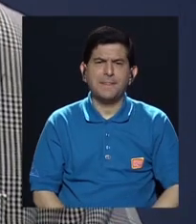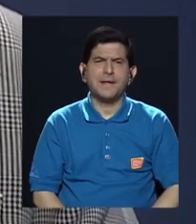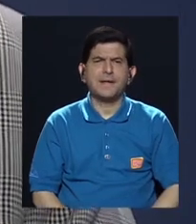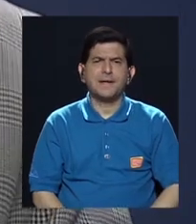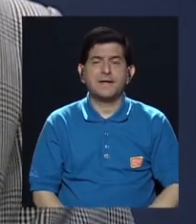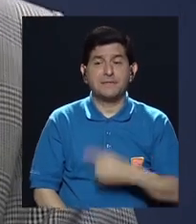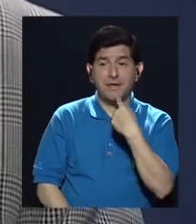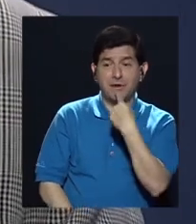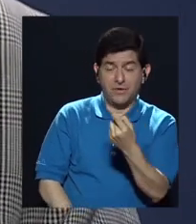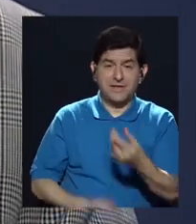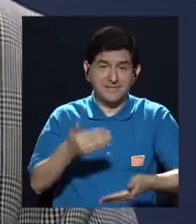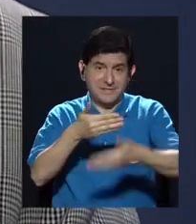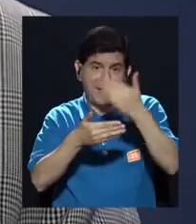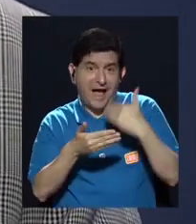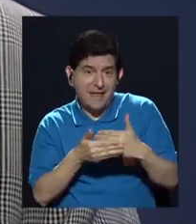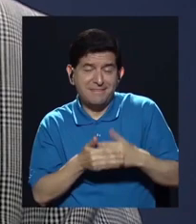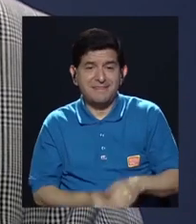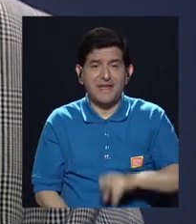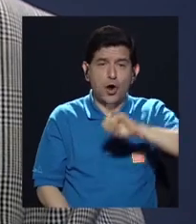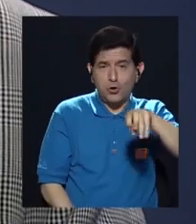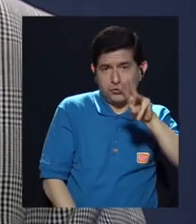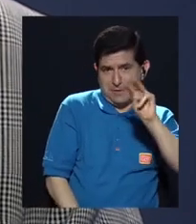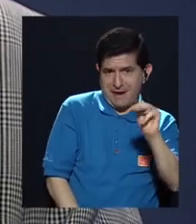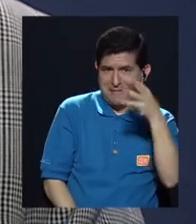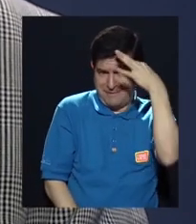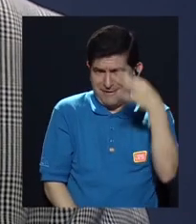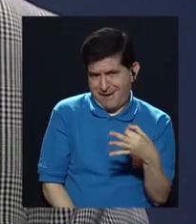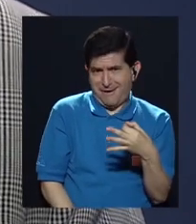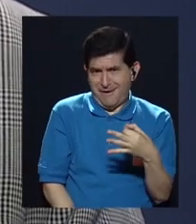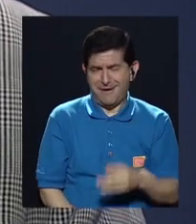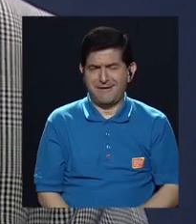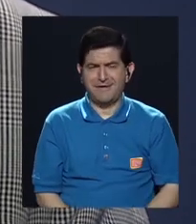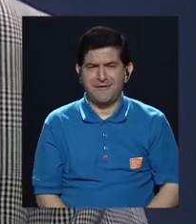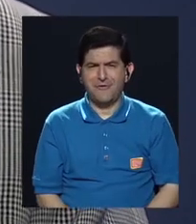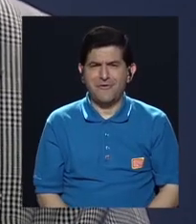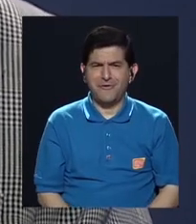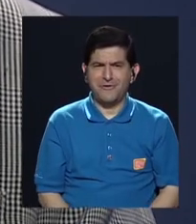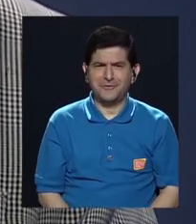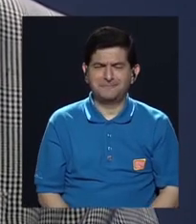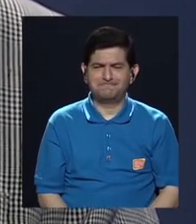me monto sobre lo que planteaba José Martí, que me parece muy